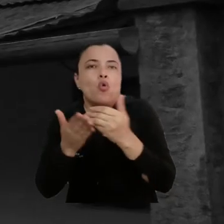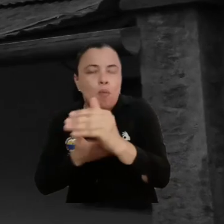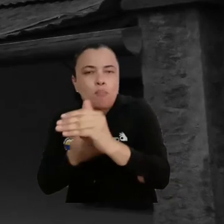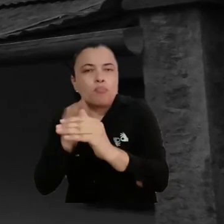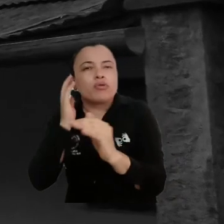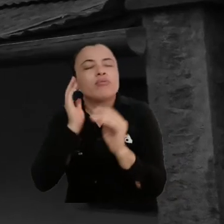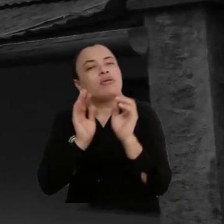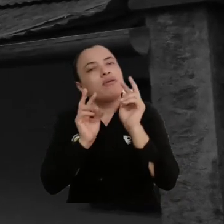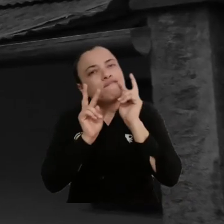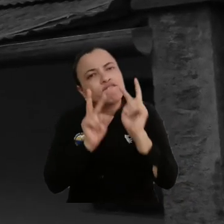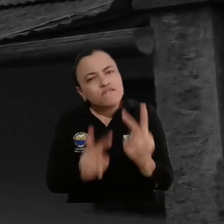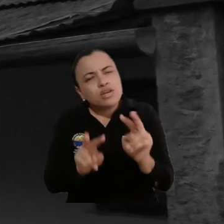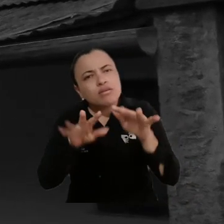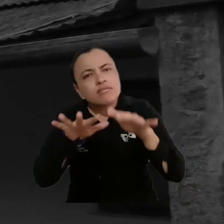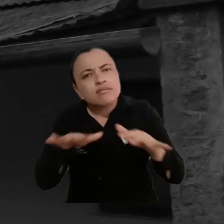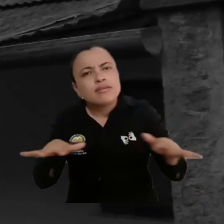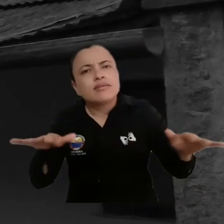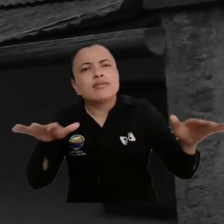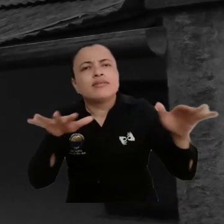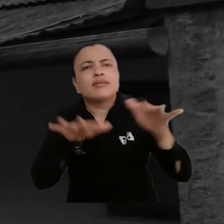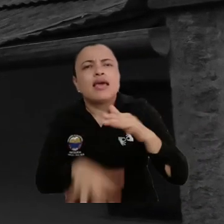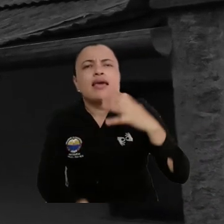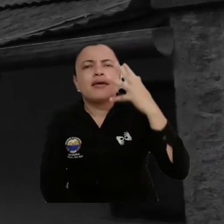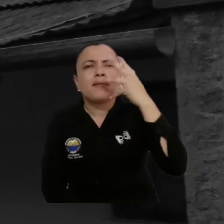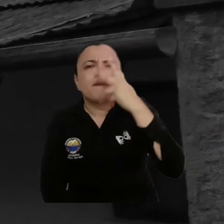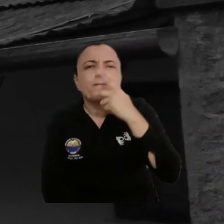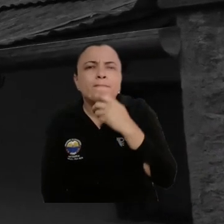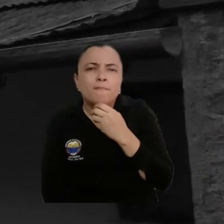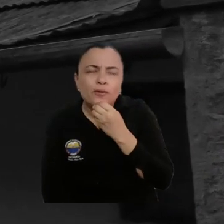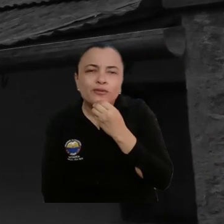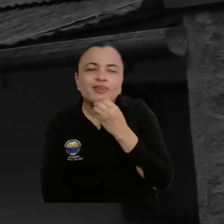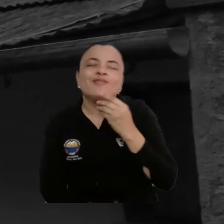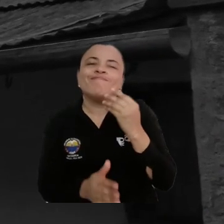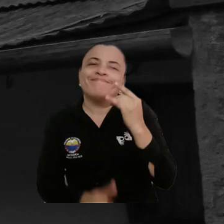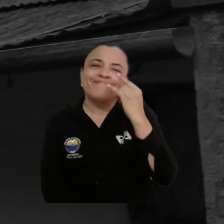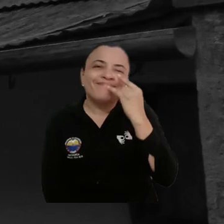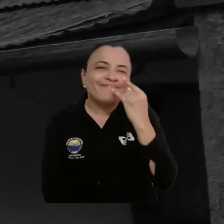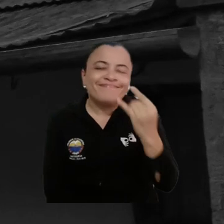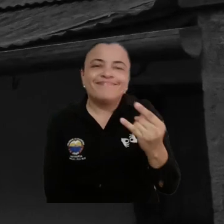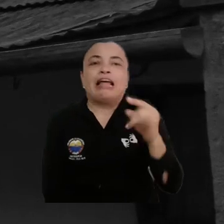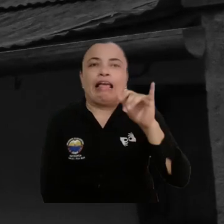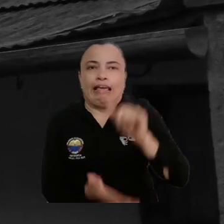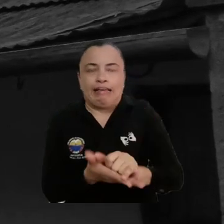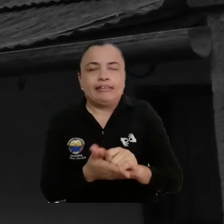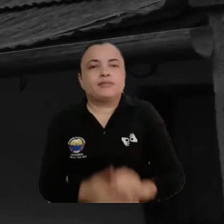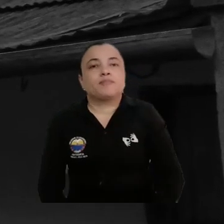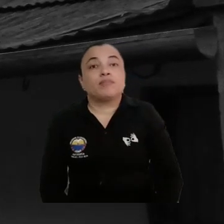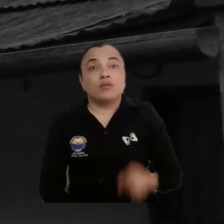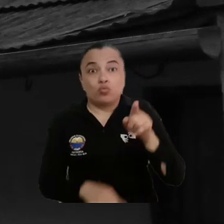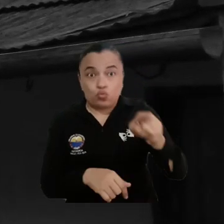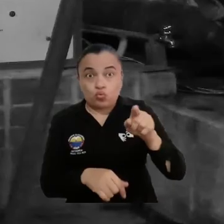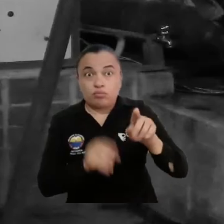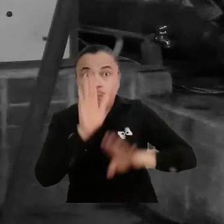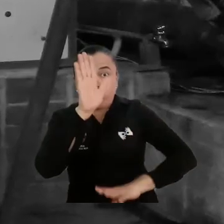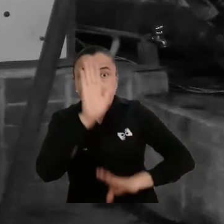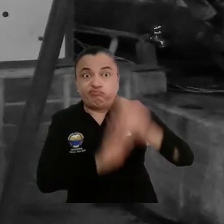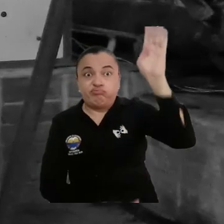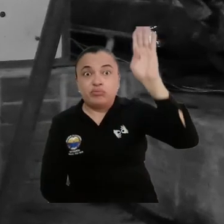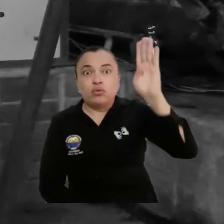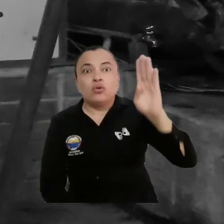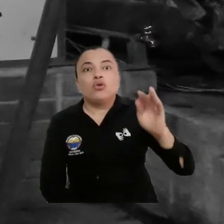enamoró del pequeño Hirokasaka. En su momento de auge, Hirokasaka superó las 2.000